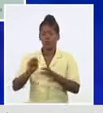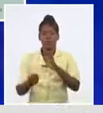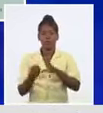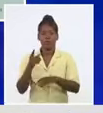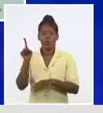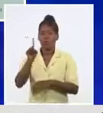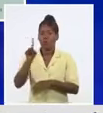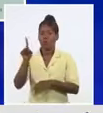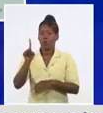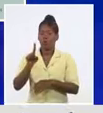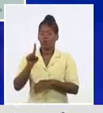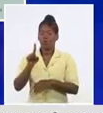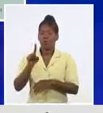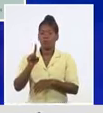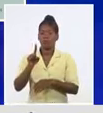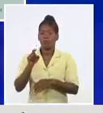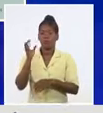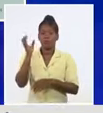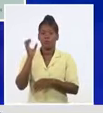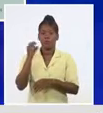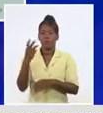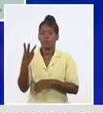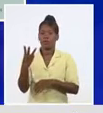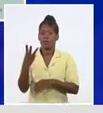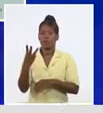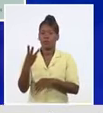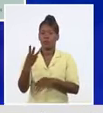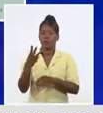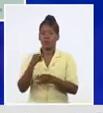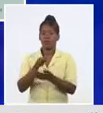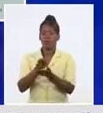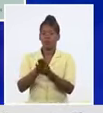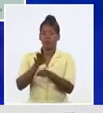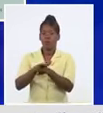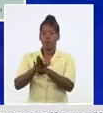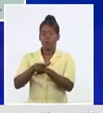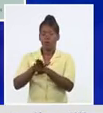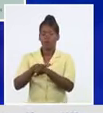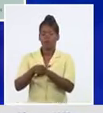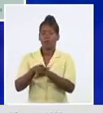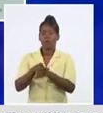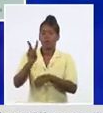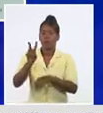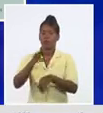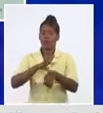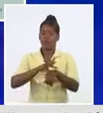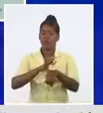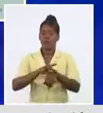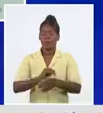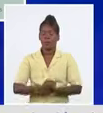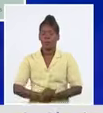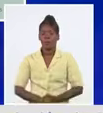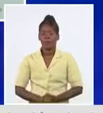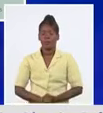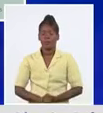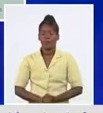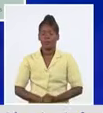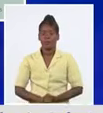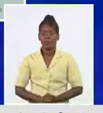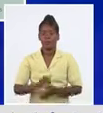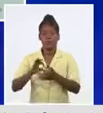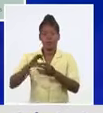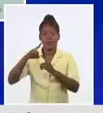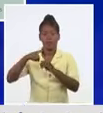Mella 3 y Guamá solo confirma 2 positivos de COVID-19. Y